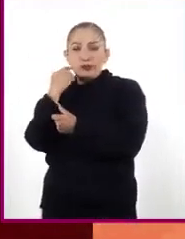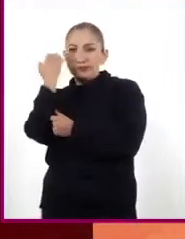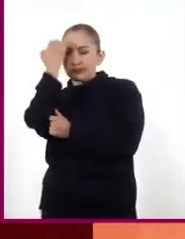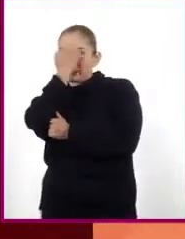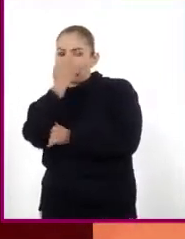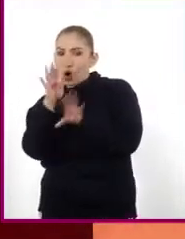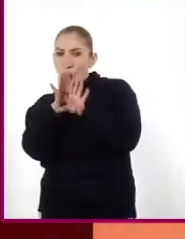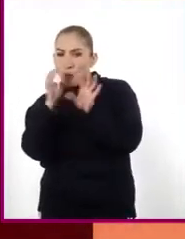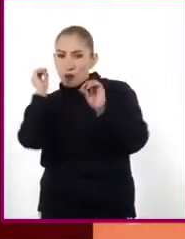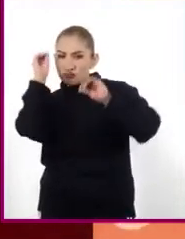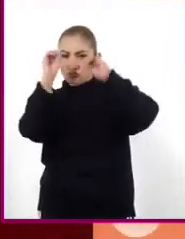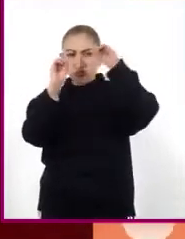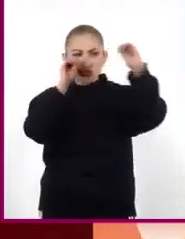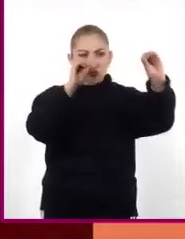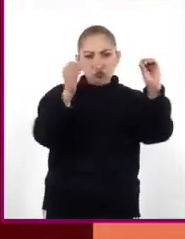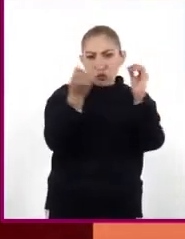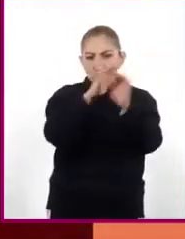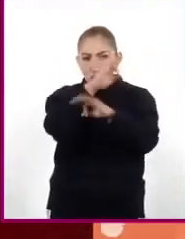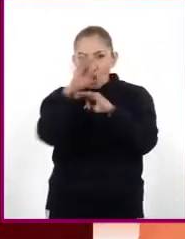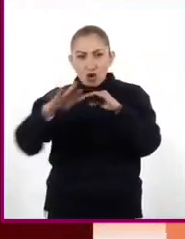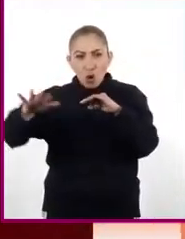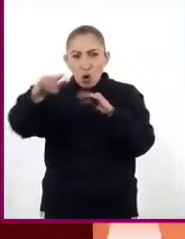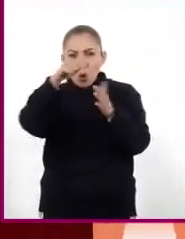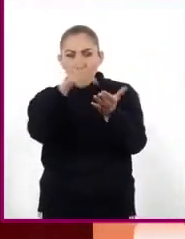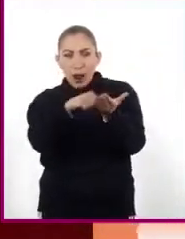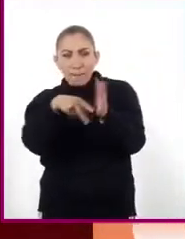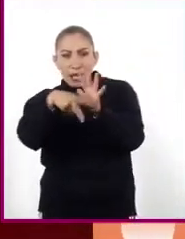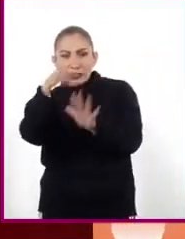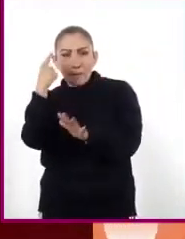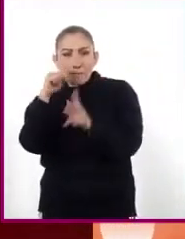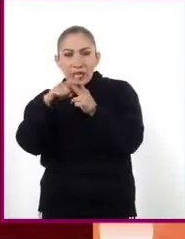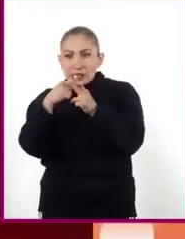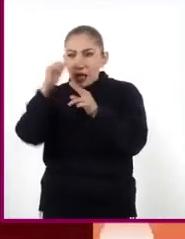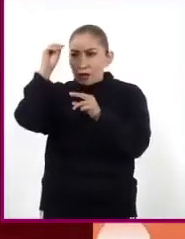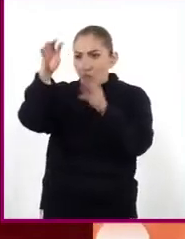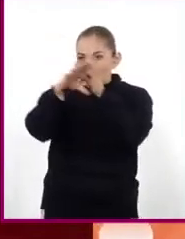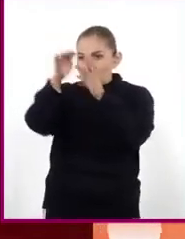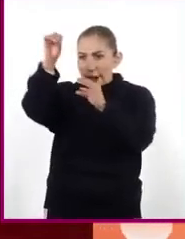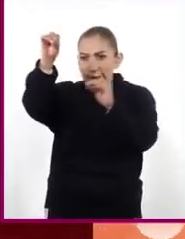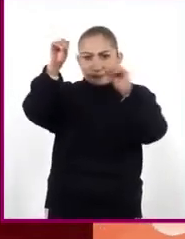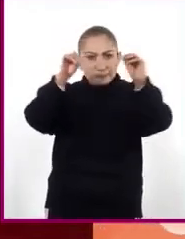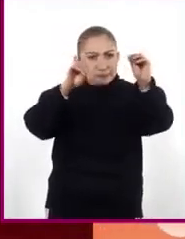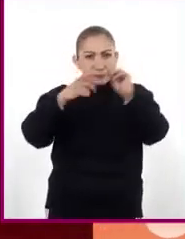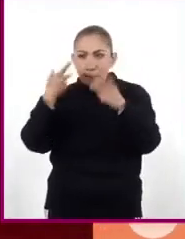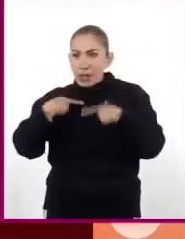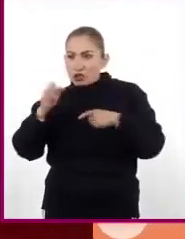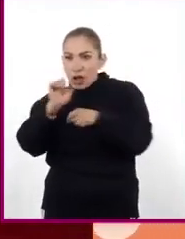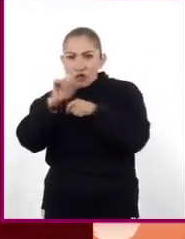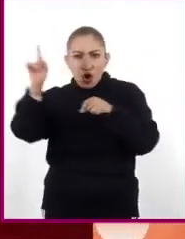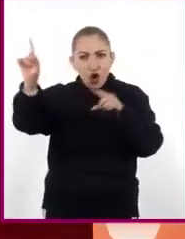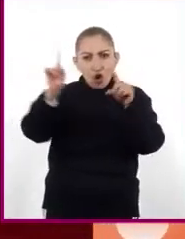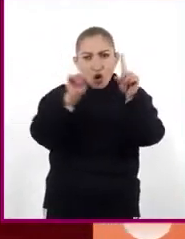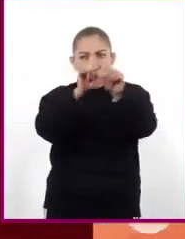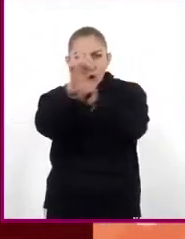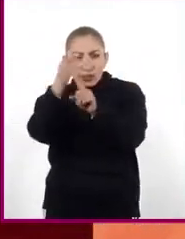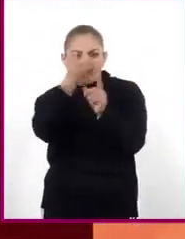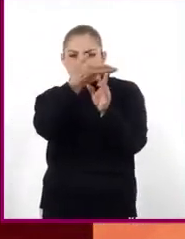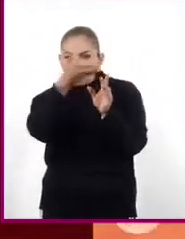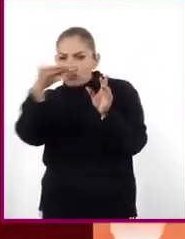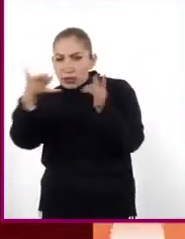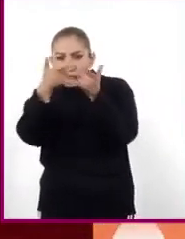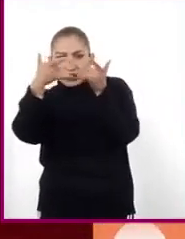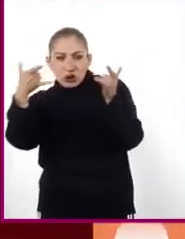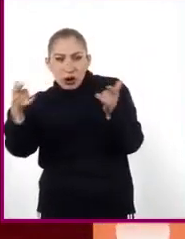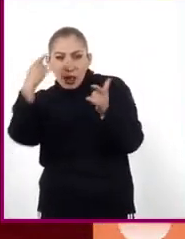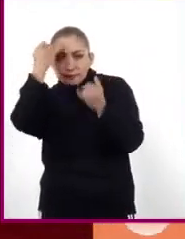para el director es el escenario vacío que empieza a llenar de elementos hasta que la obra se cuenta de la manera en